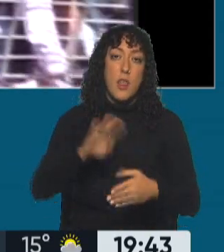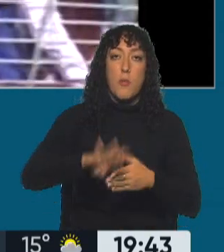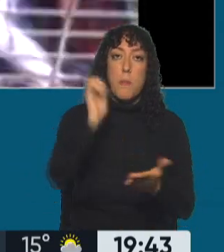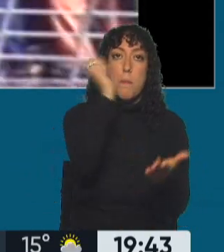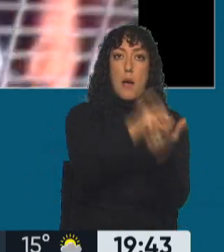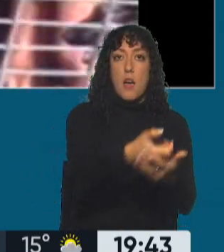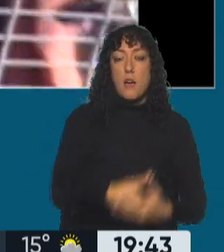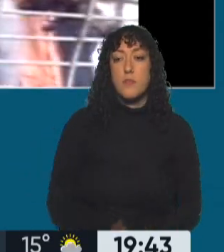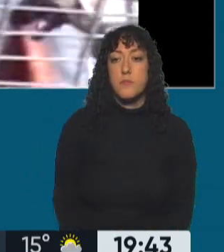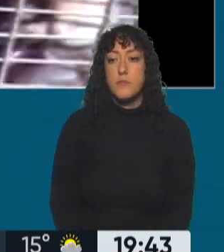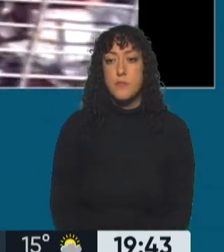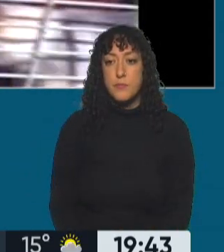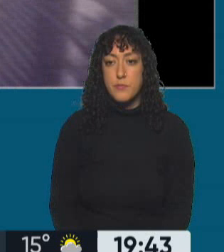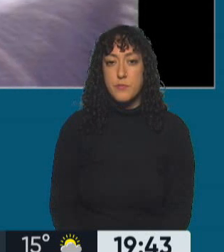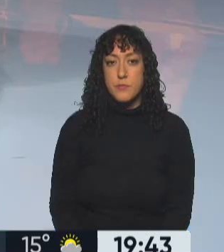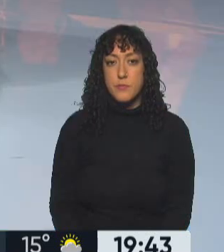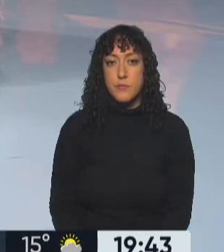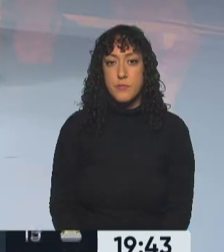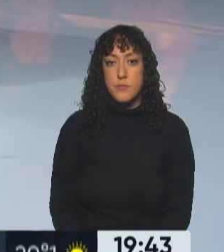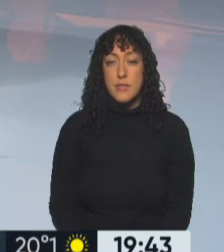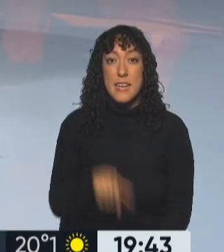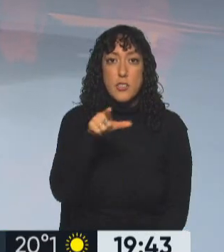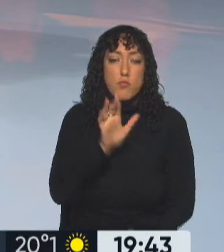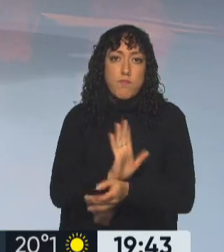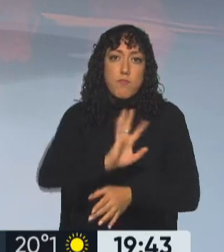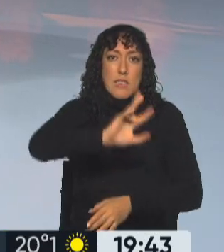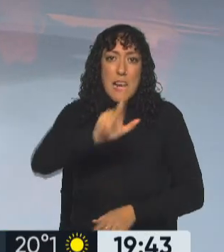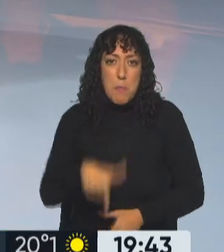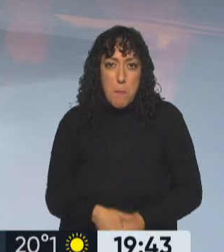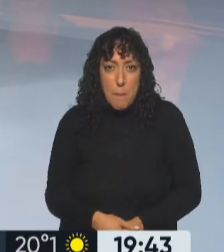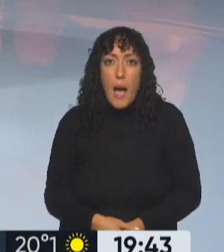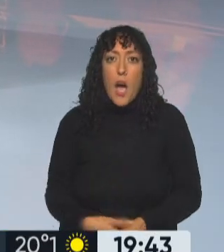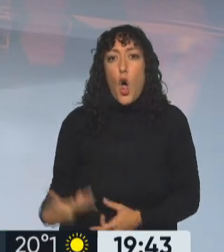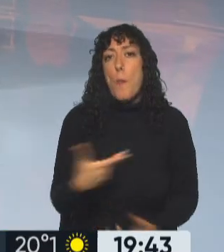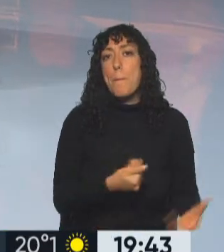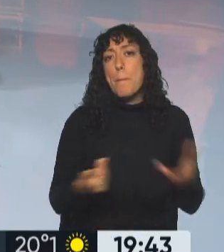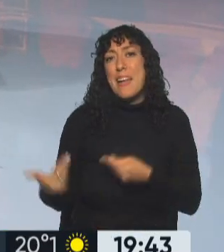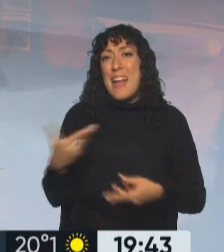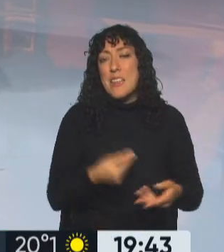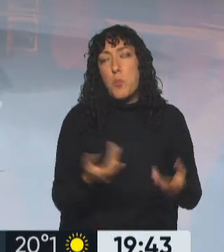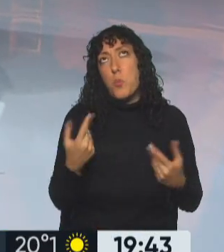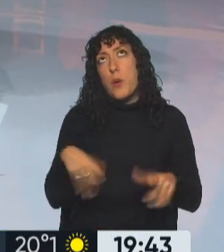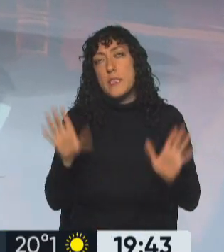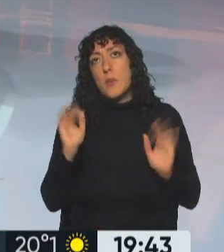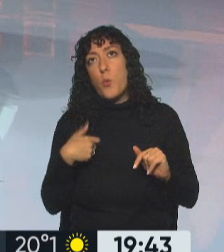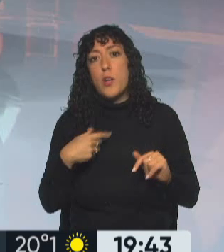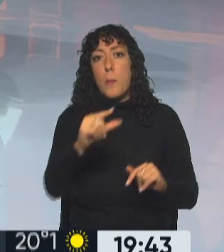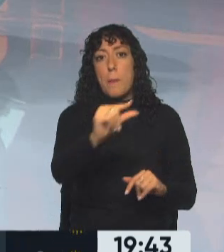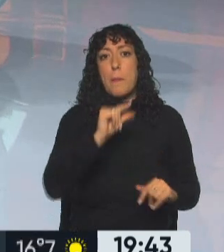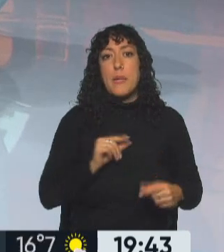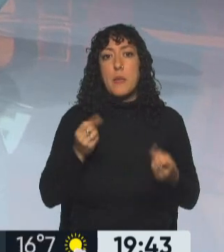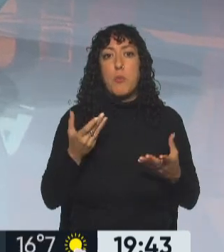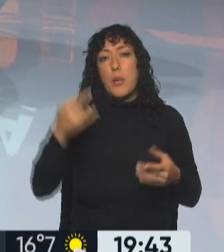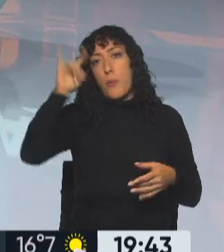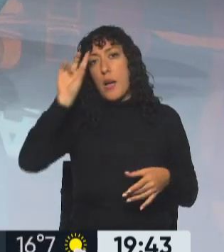deuda. Podés ser cooperativo, podés no ser cooperativo, podés verlo de la forma, bueno, nos prestaron porque tenían la idea de que con